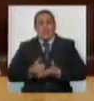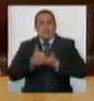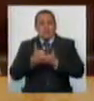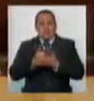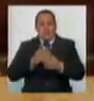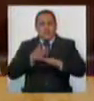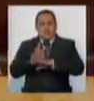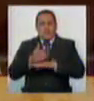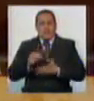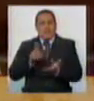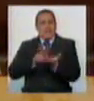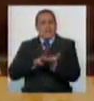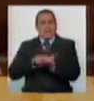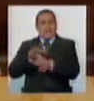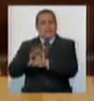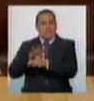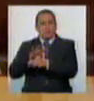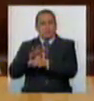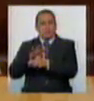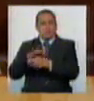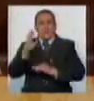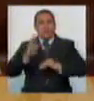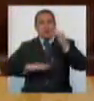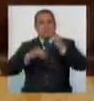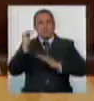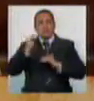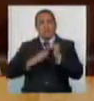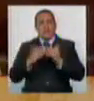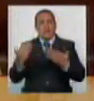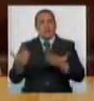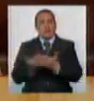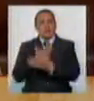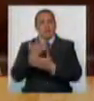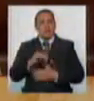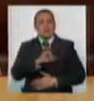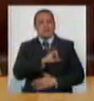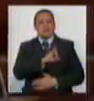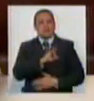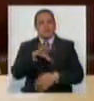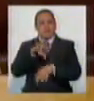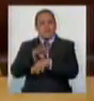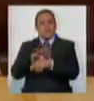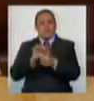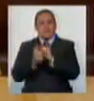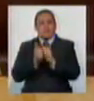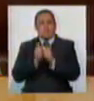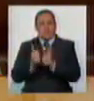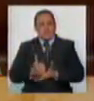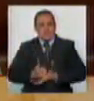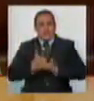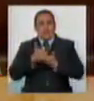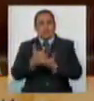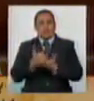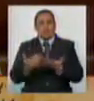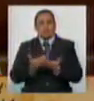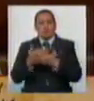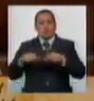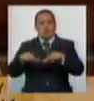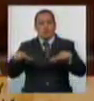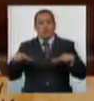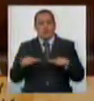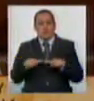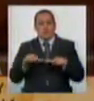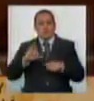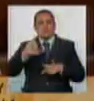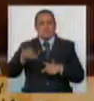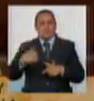de eSalud, que construirá el Instituto de Medicina del Deporte y Rehabilitación en el distrito de San